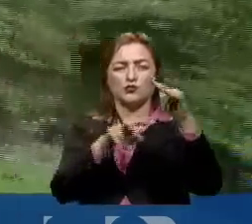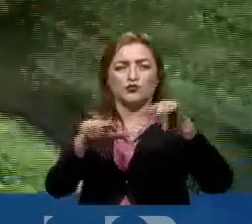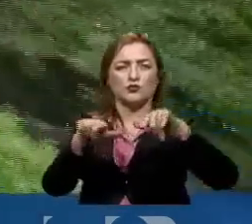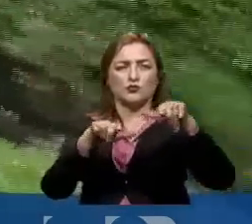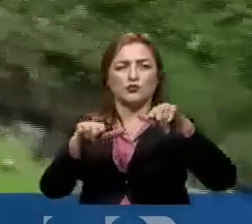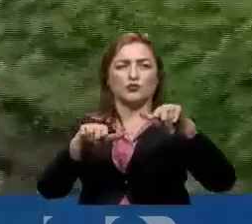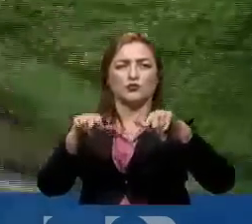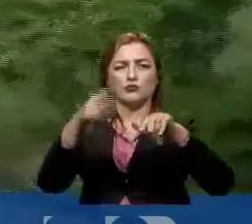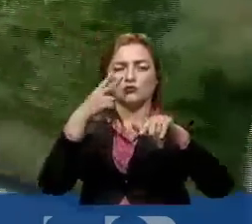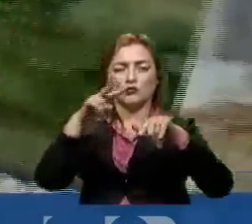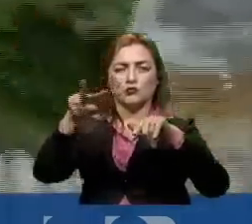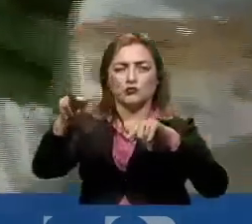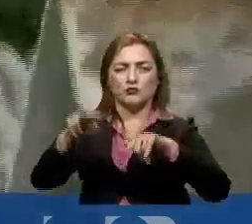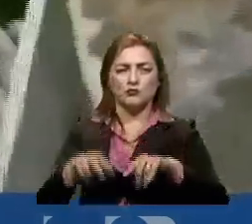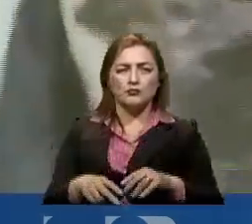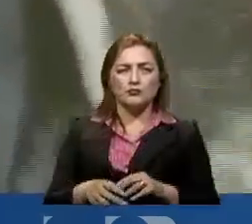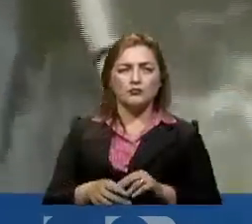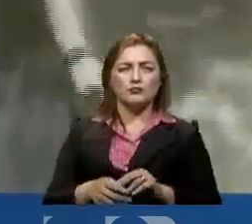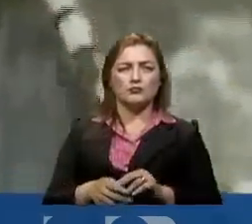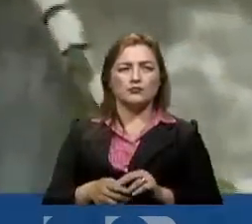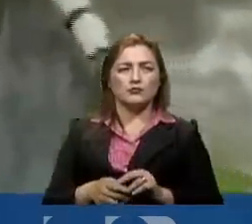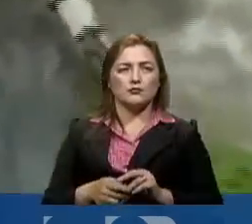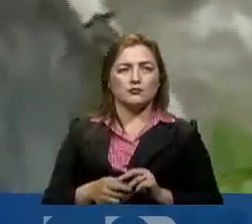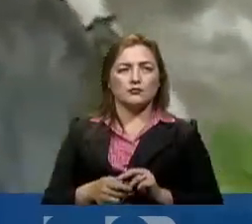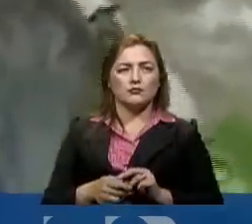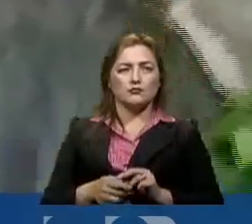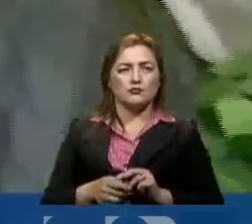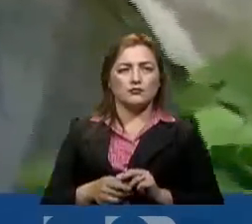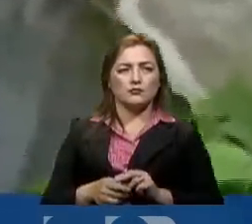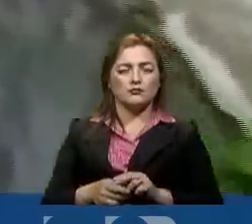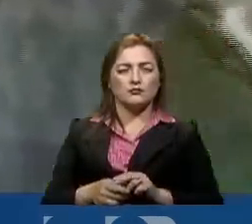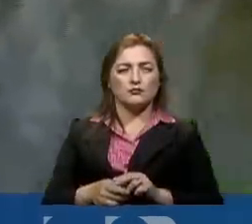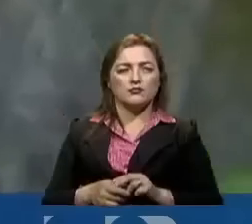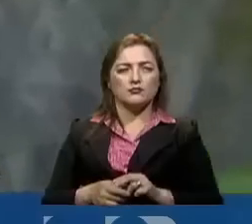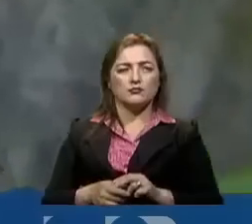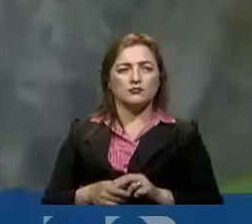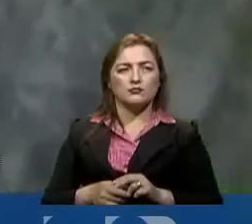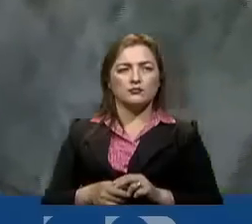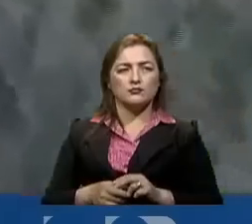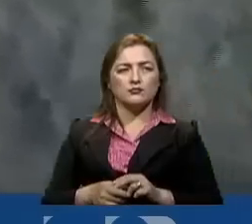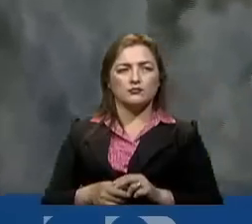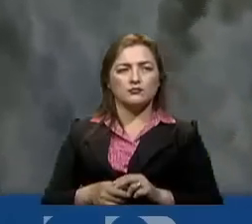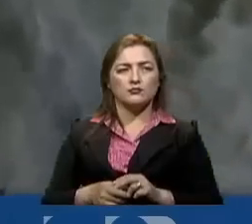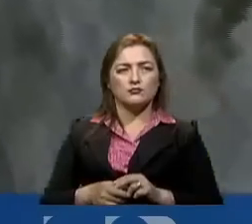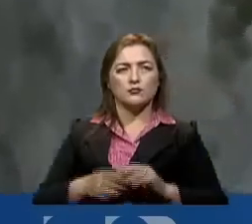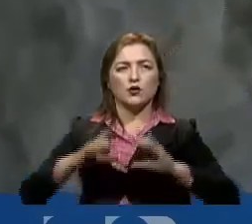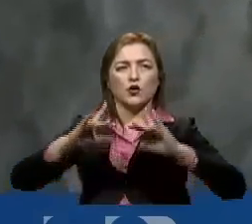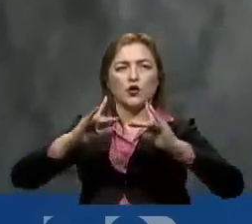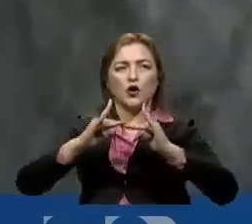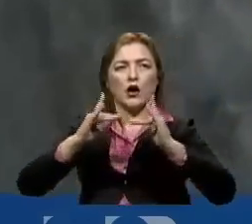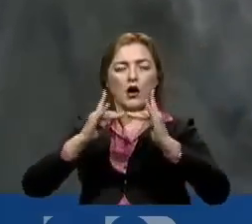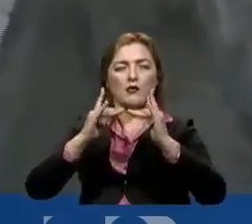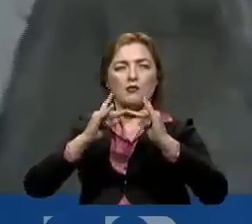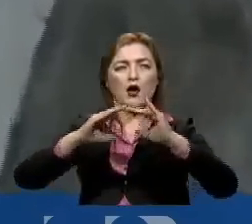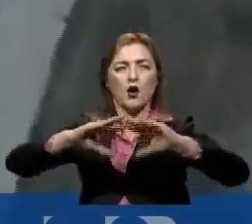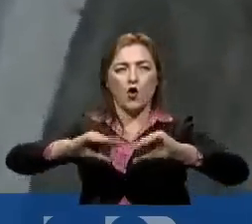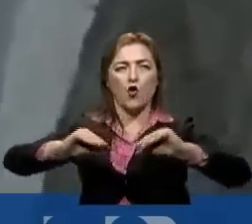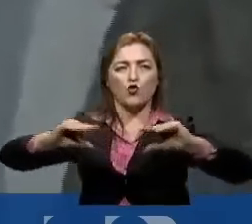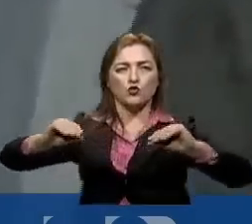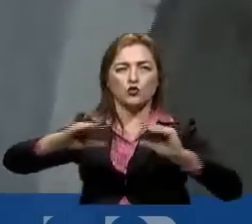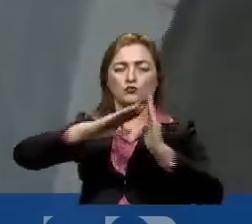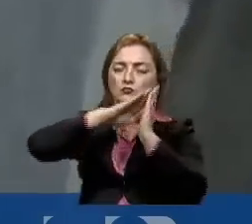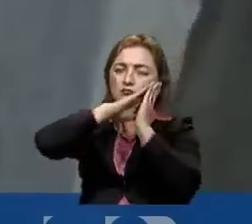de la Recoleta. Pueden observar en la parte de abajo también cómo hay colchones, hay pertenencias